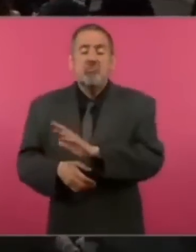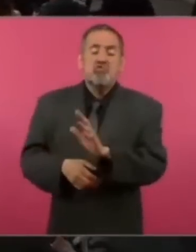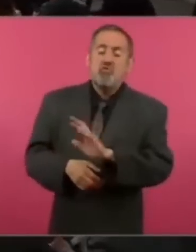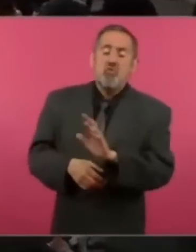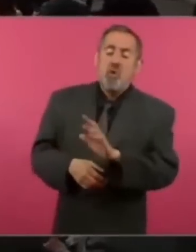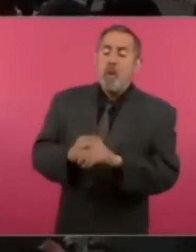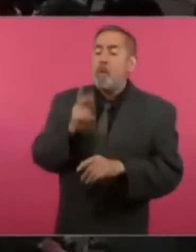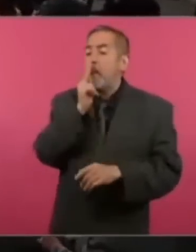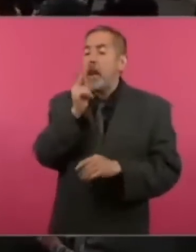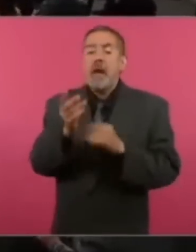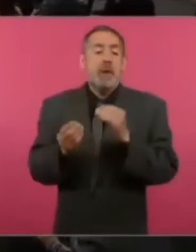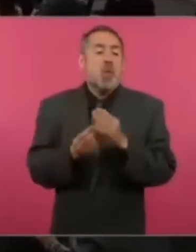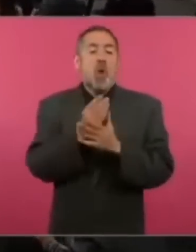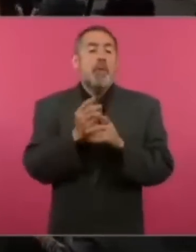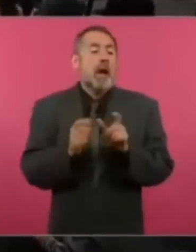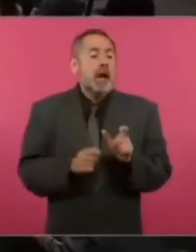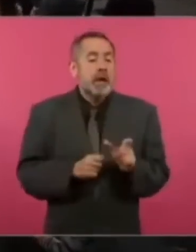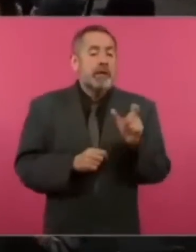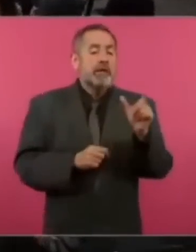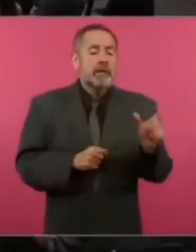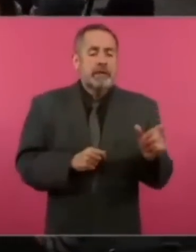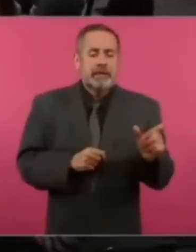llama